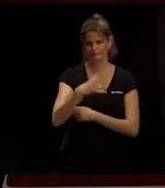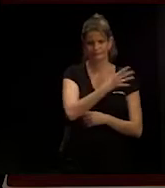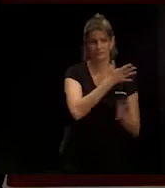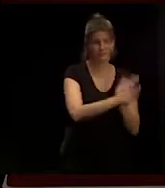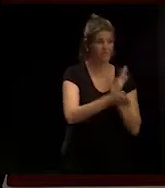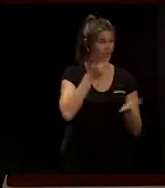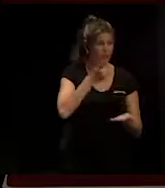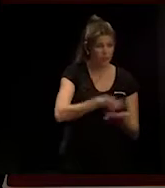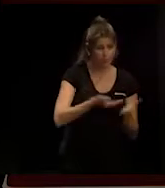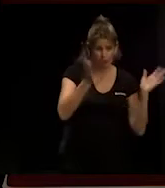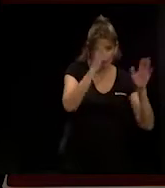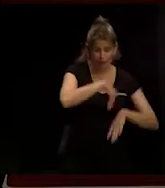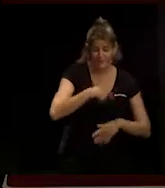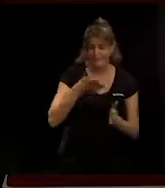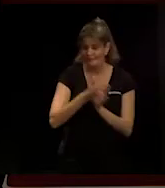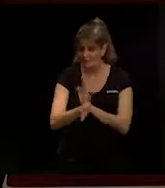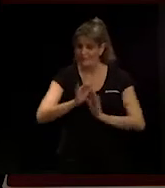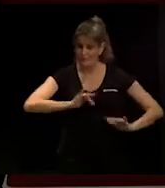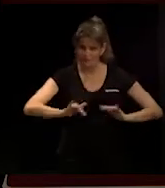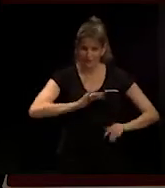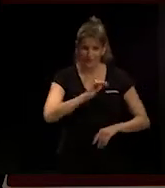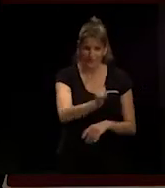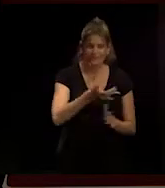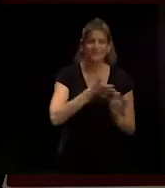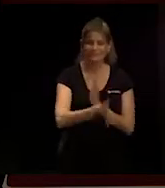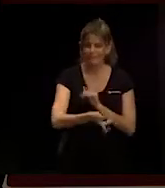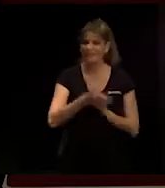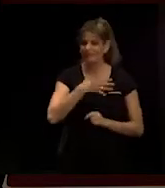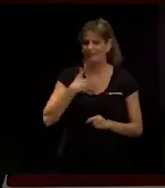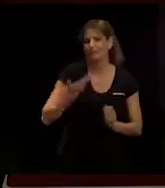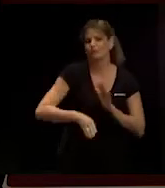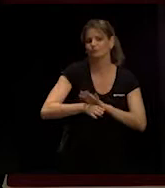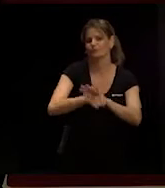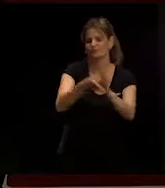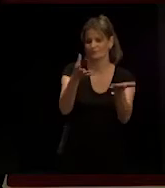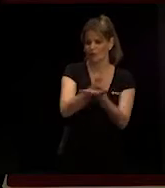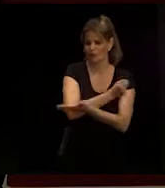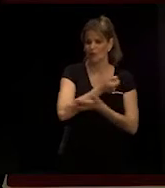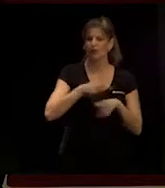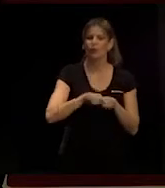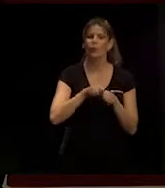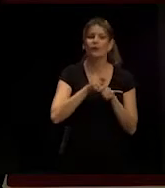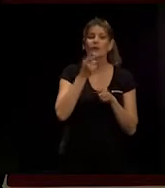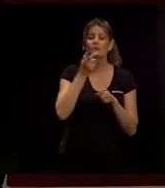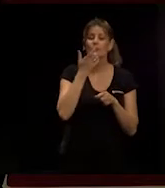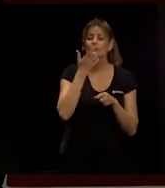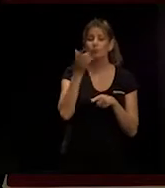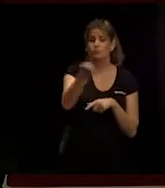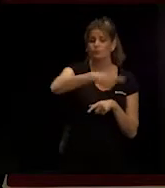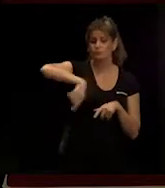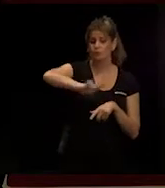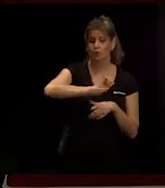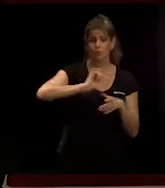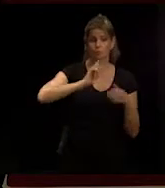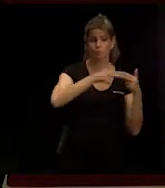estamos aburridos, no estamos aburridas, nos queremos entretener bastante y, desde luego, que si la intervención no es de todo manifiestamente